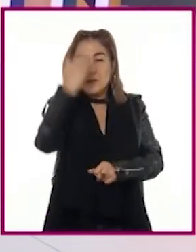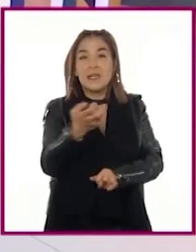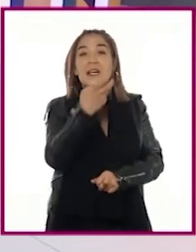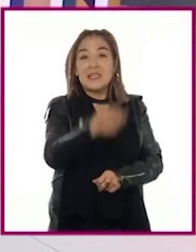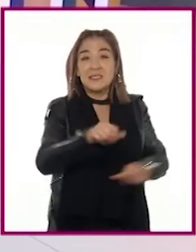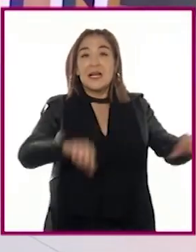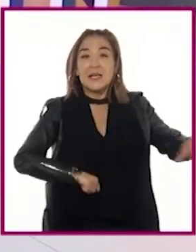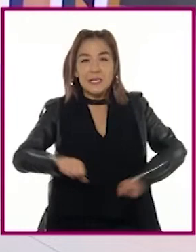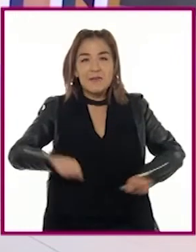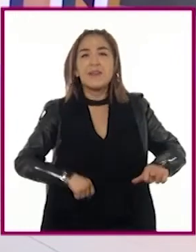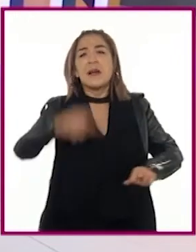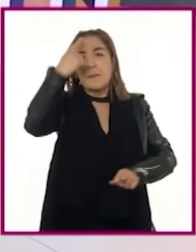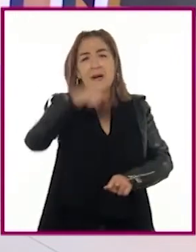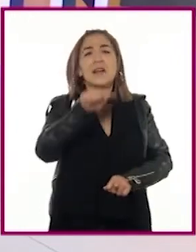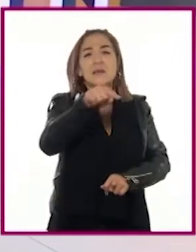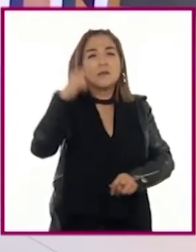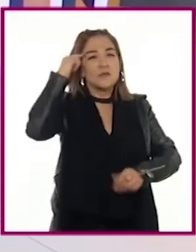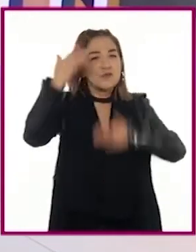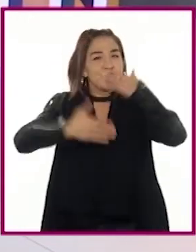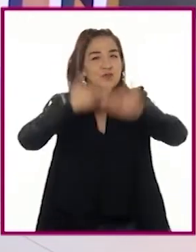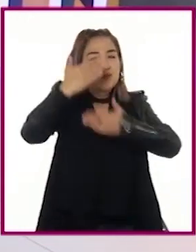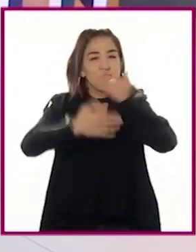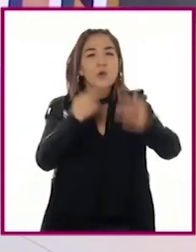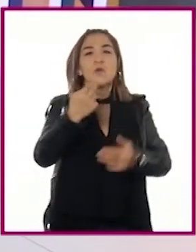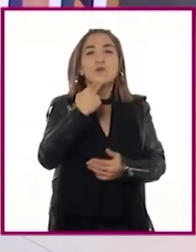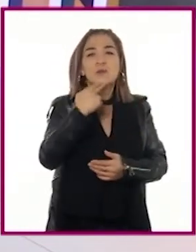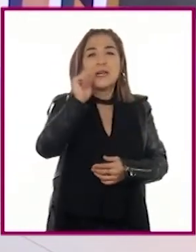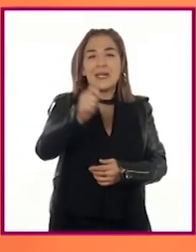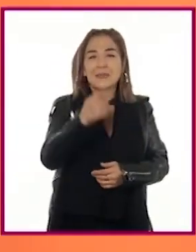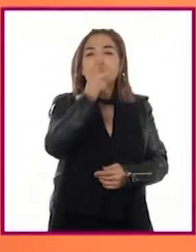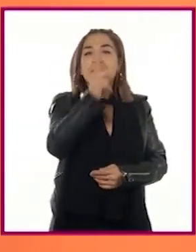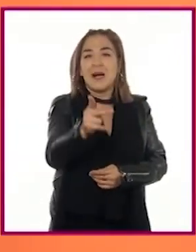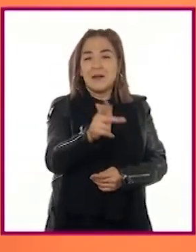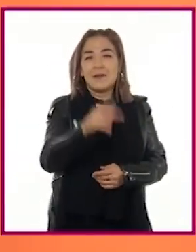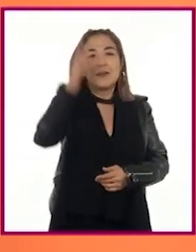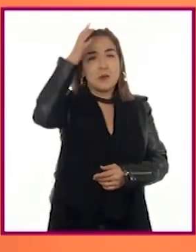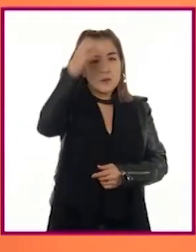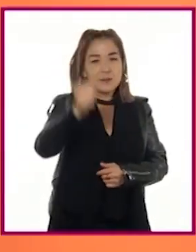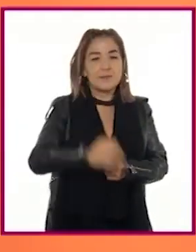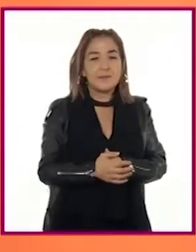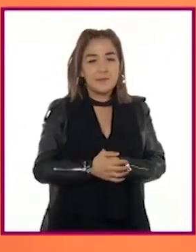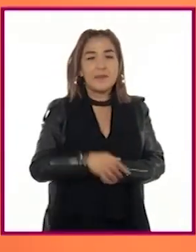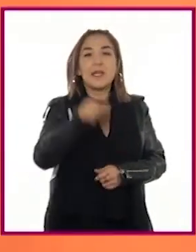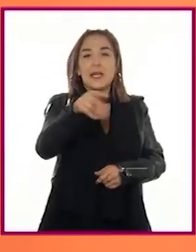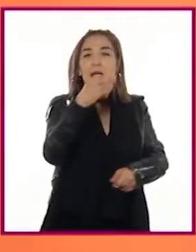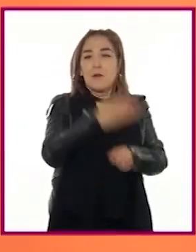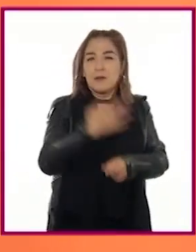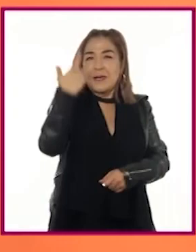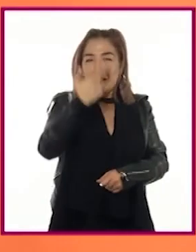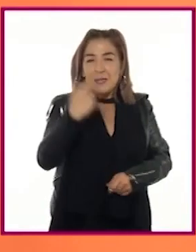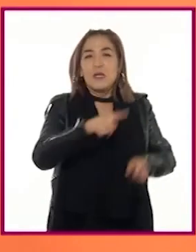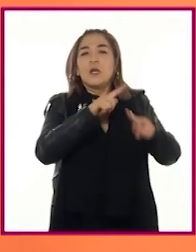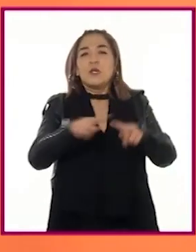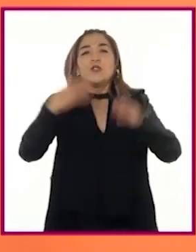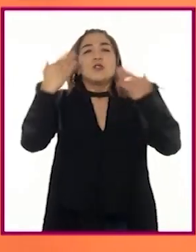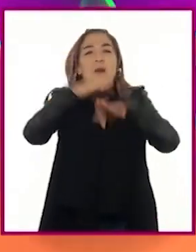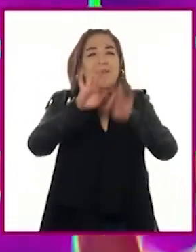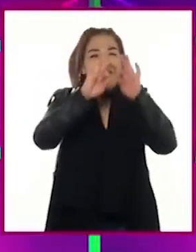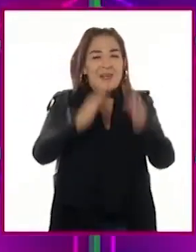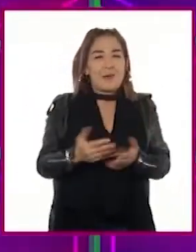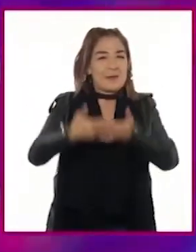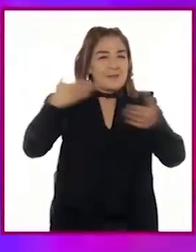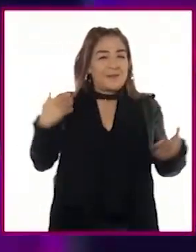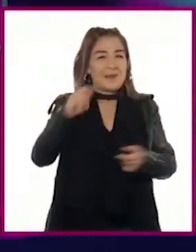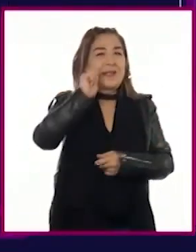situaciones estimulan el uso y la consolidación de los conceptos. Analizando más elementos sobre la figura anterior, se